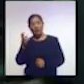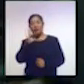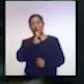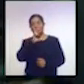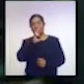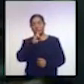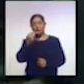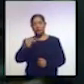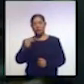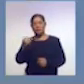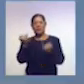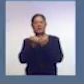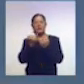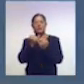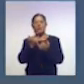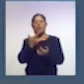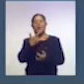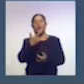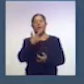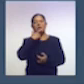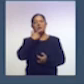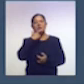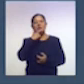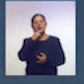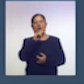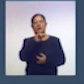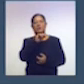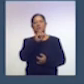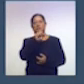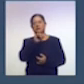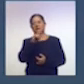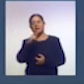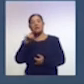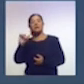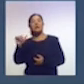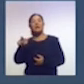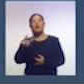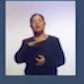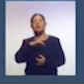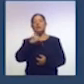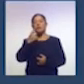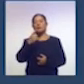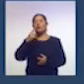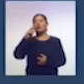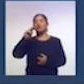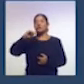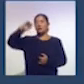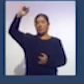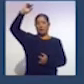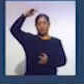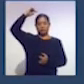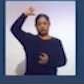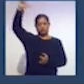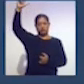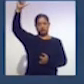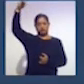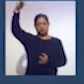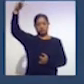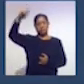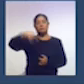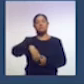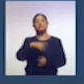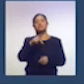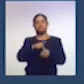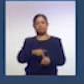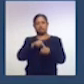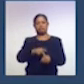una sigla en inglés. Mide 1,80 m y pesa 160 kilos. Una de sus principales habilidades es